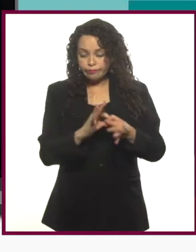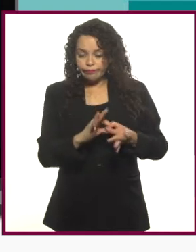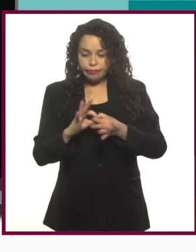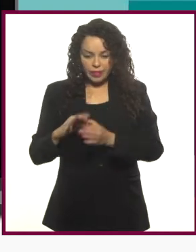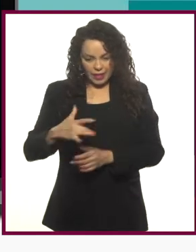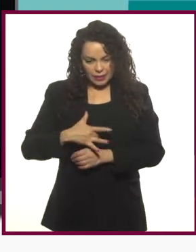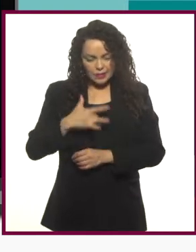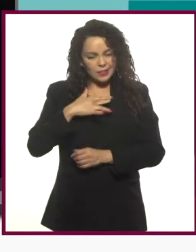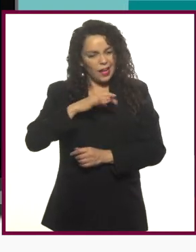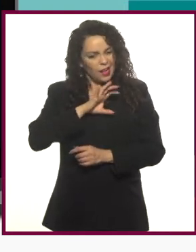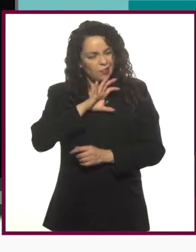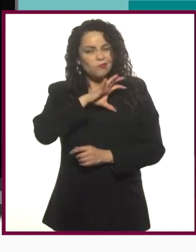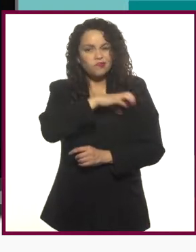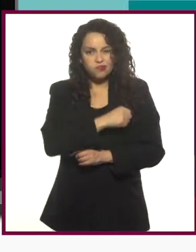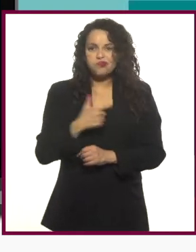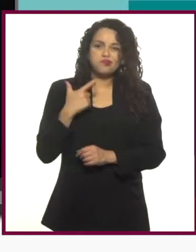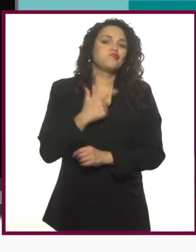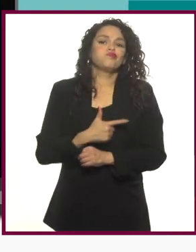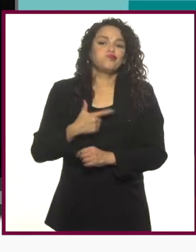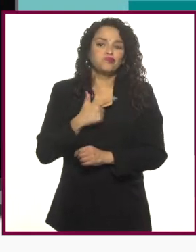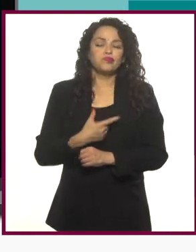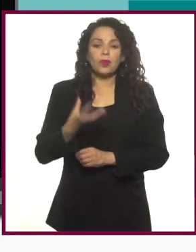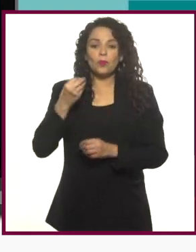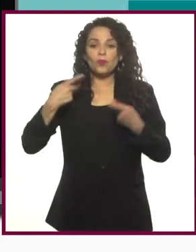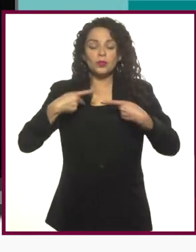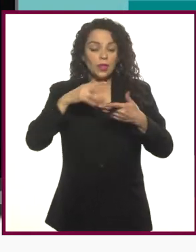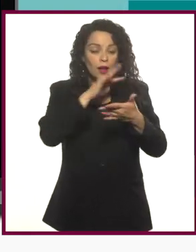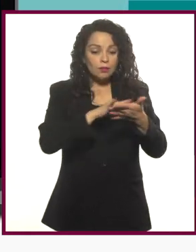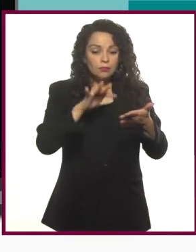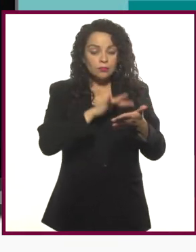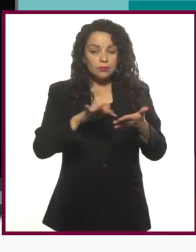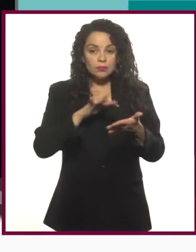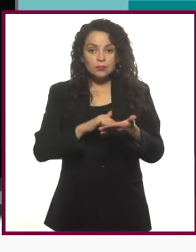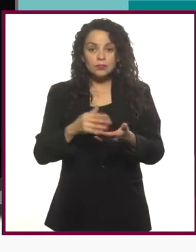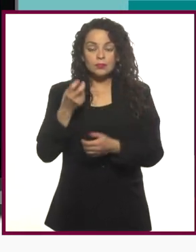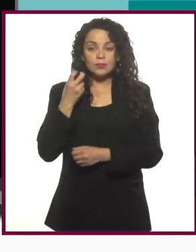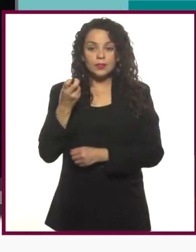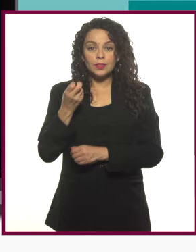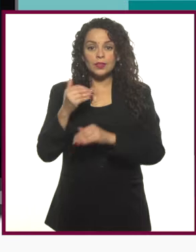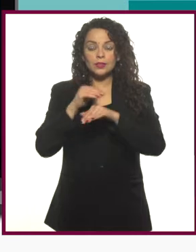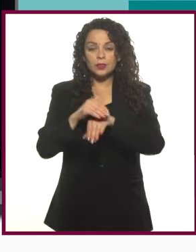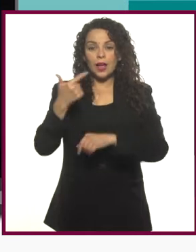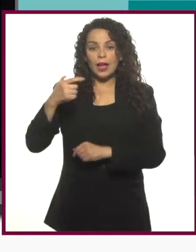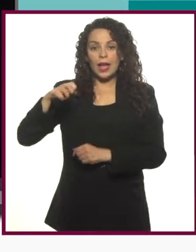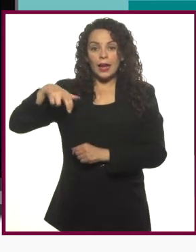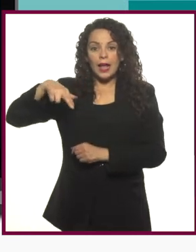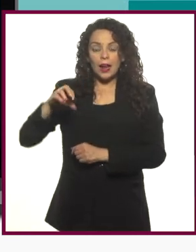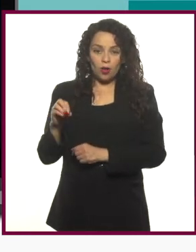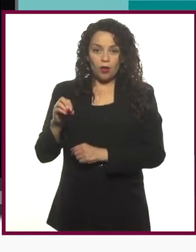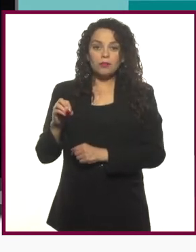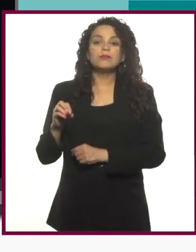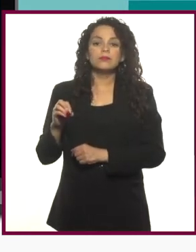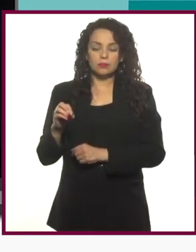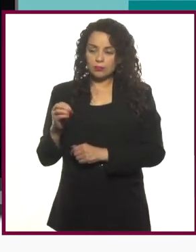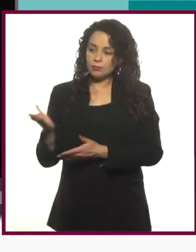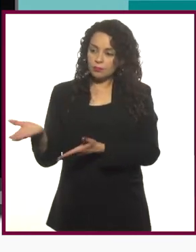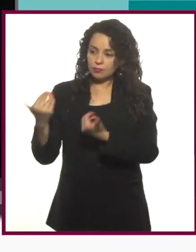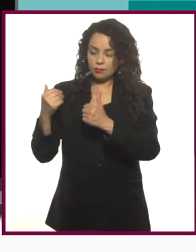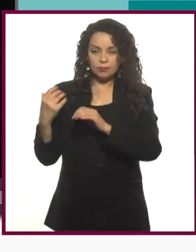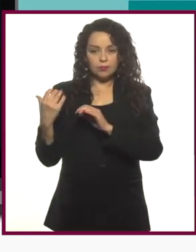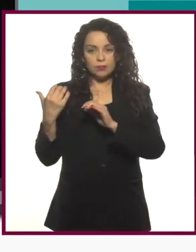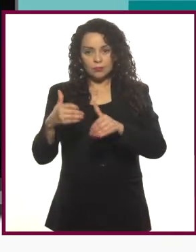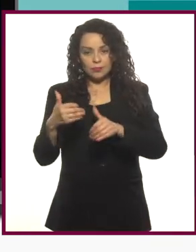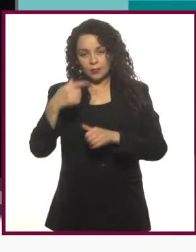y mucho gusto, y gana muchos lectores esta parte del género, ¿no? Que invita